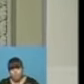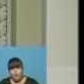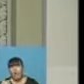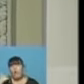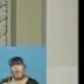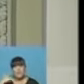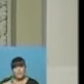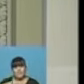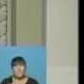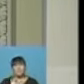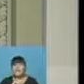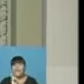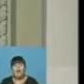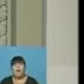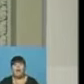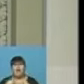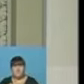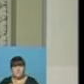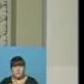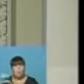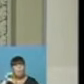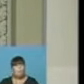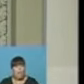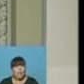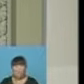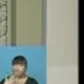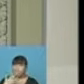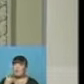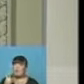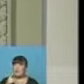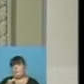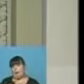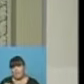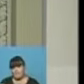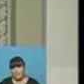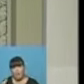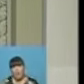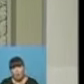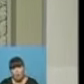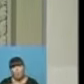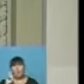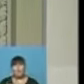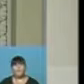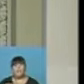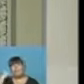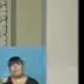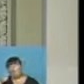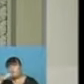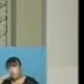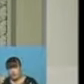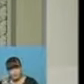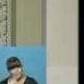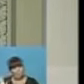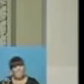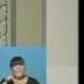la Argentina se transformó en un país atractivo para el crimen organizado y el no tan organizado. Y